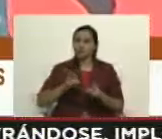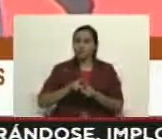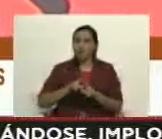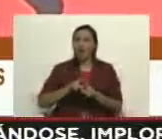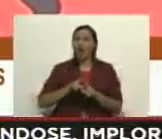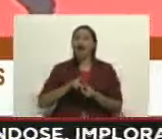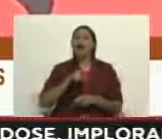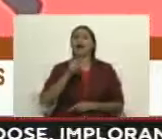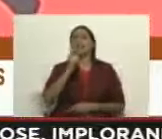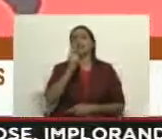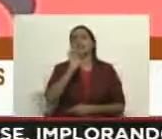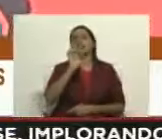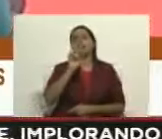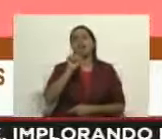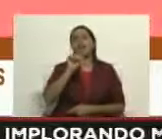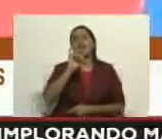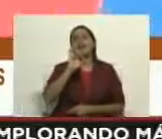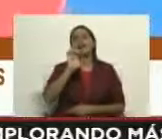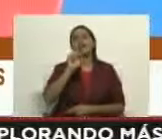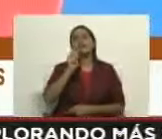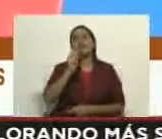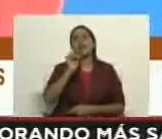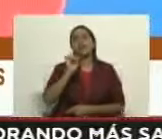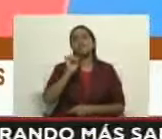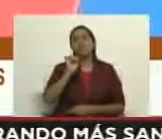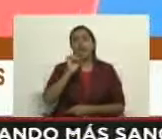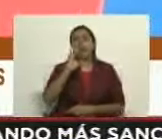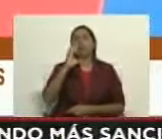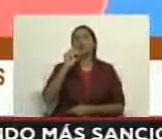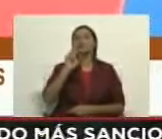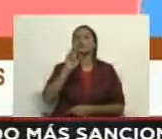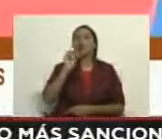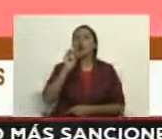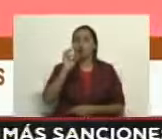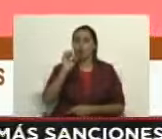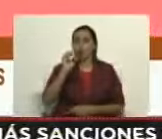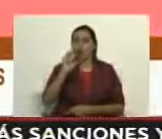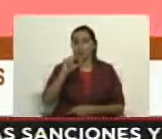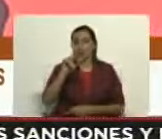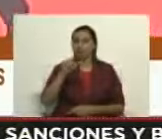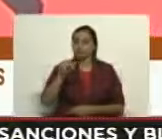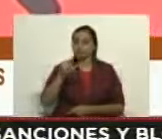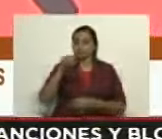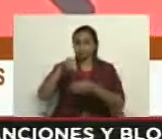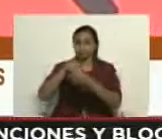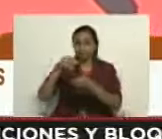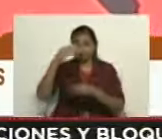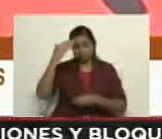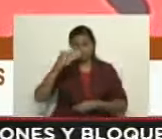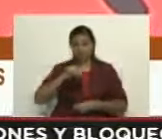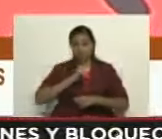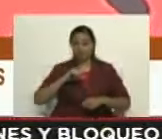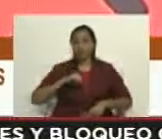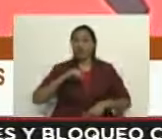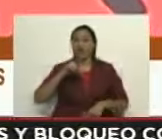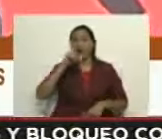recién ascendida de nuestra Fuerza Armada Nacional Bolivariana. y que desde el año 2000